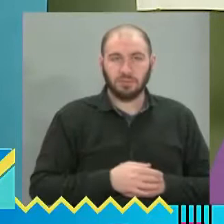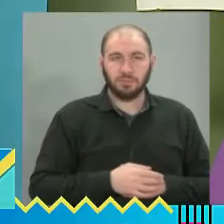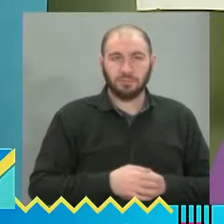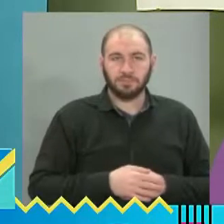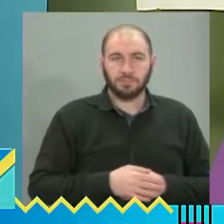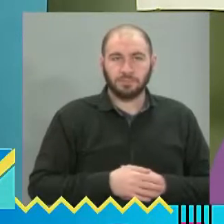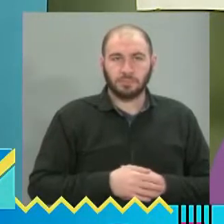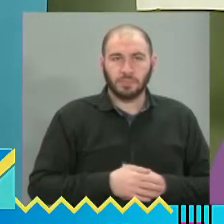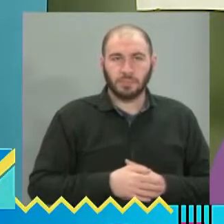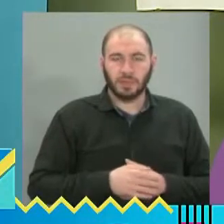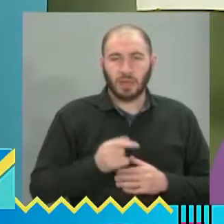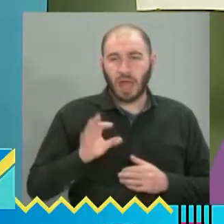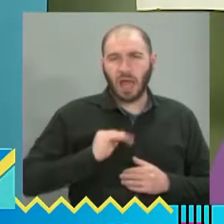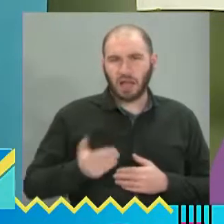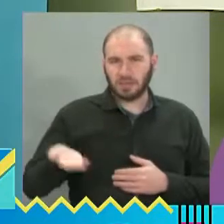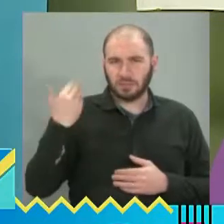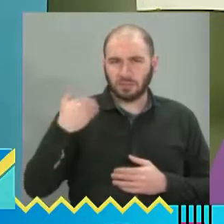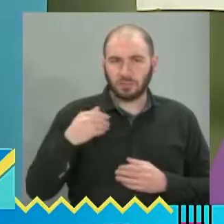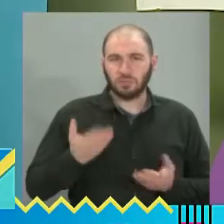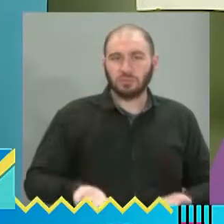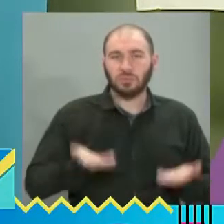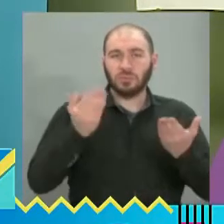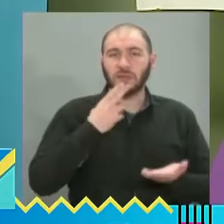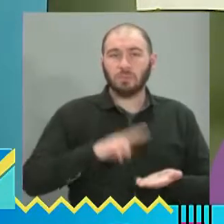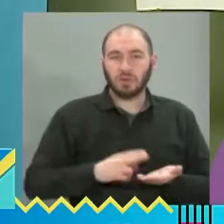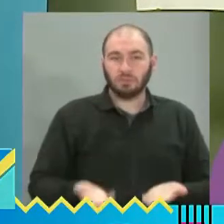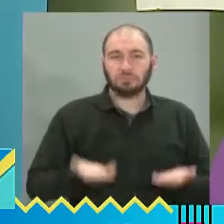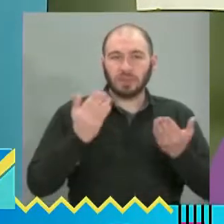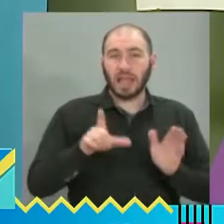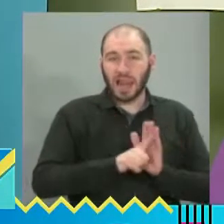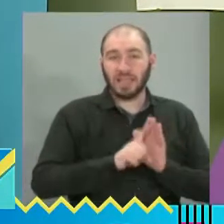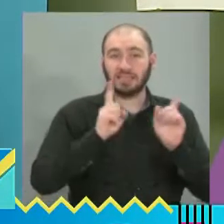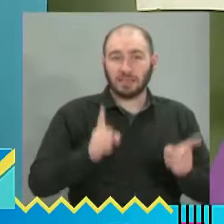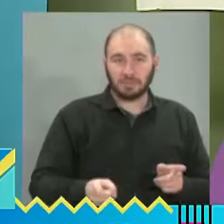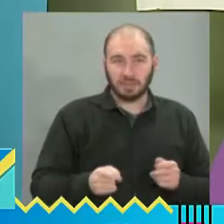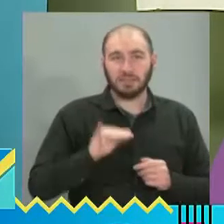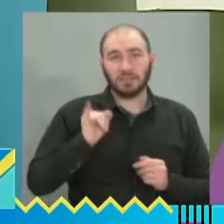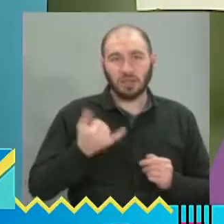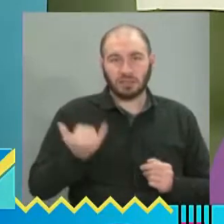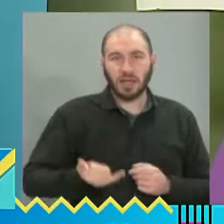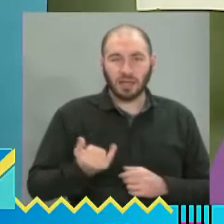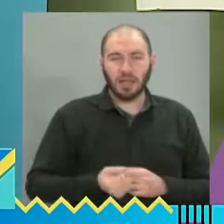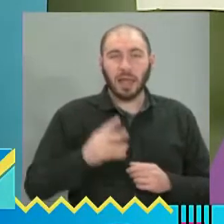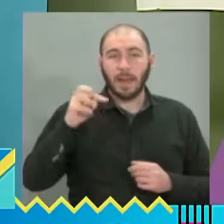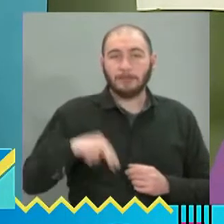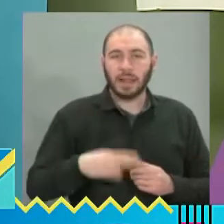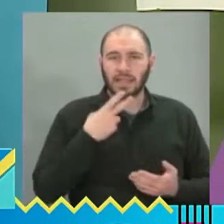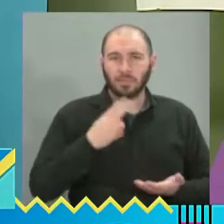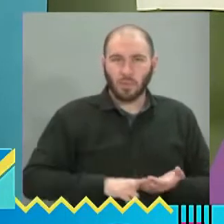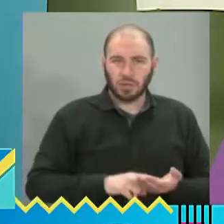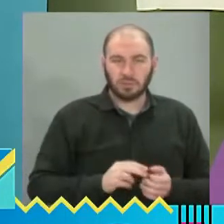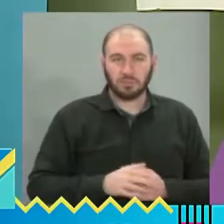producto. Y hace unos años se subió este impuesto, ¿sí?, que por ley también lo tiene que tener. ¿Esta política